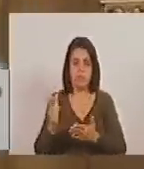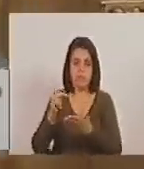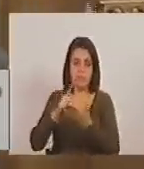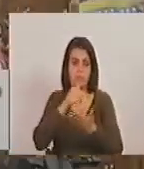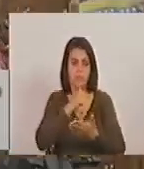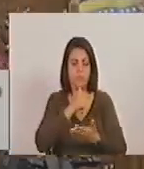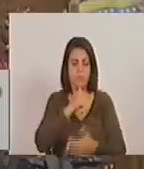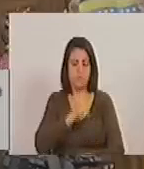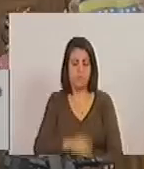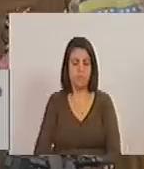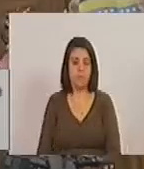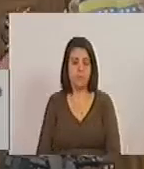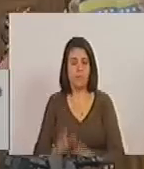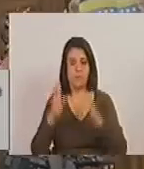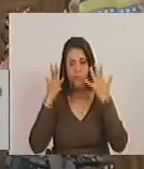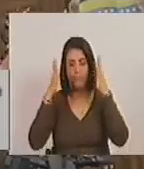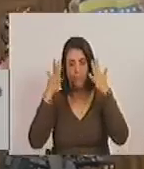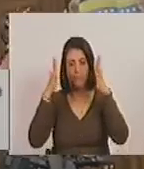paciencia.